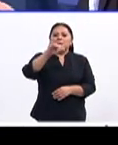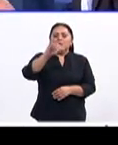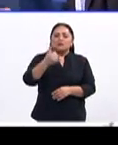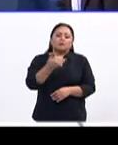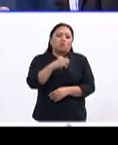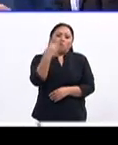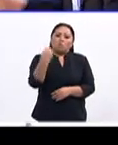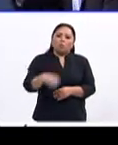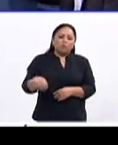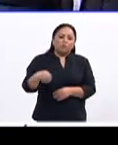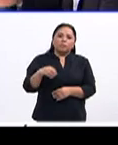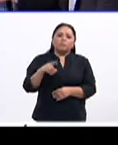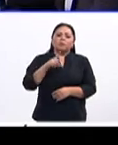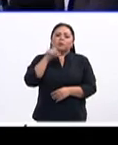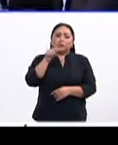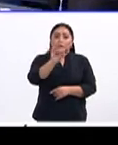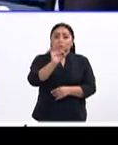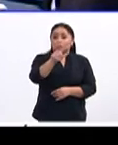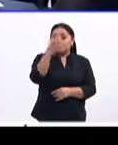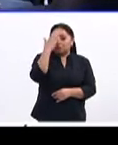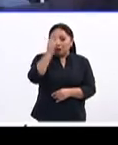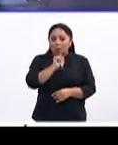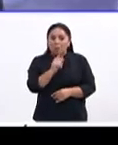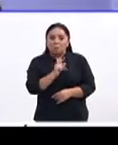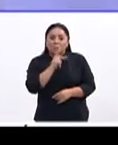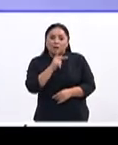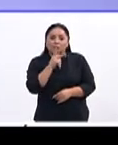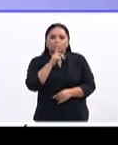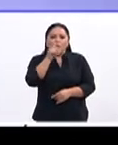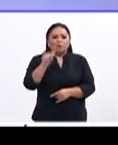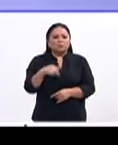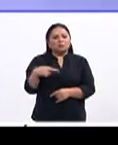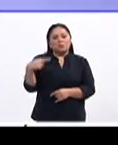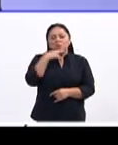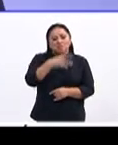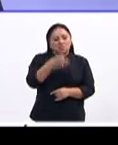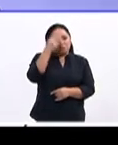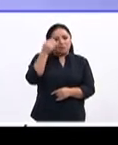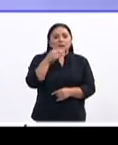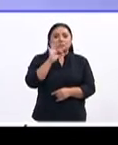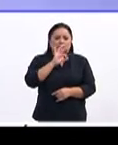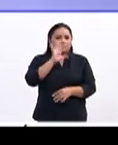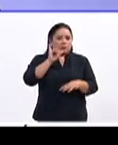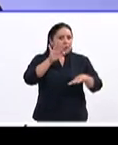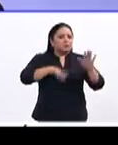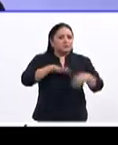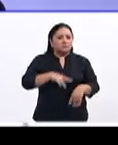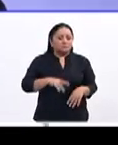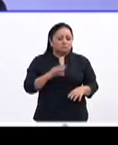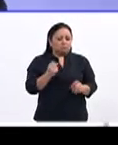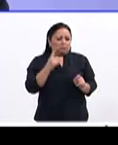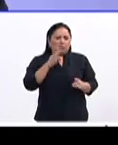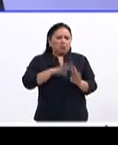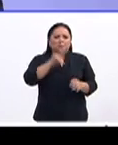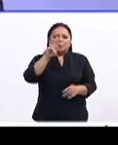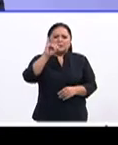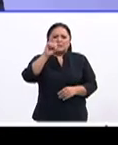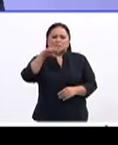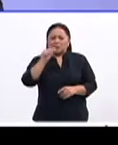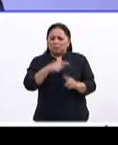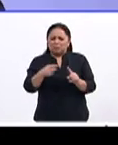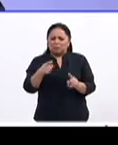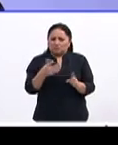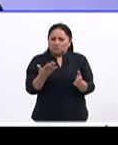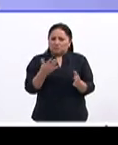y obviamente, pues, si conoces algunas palabras, caminas más fácil y sí te asombra, ¿no? Cuando dice prisma coruscante, pues